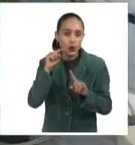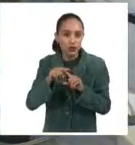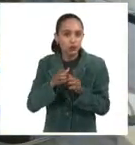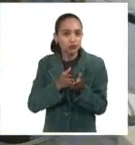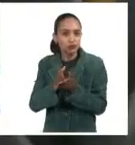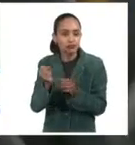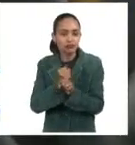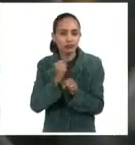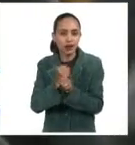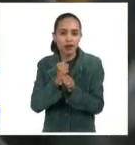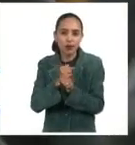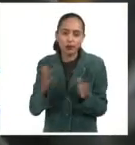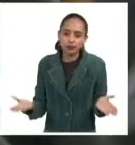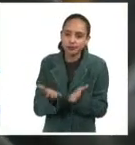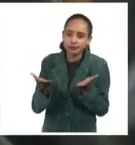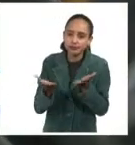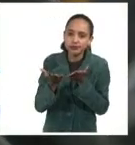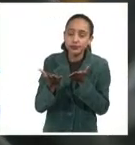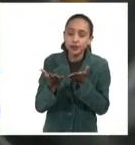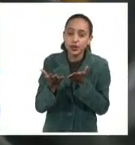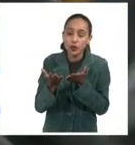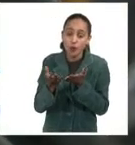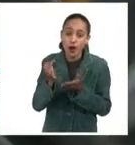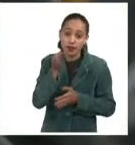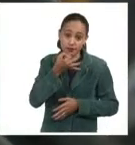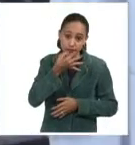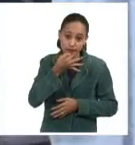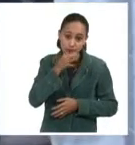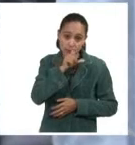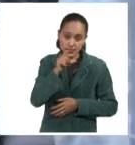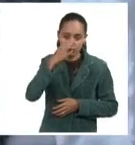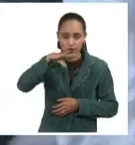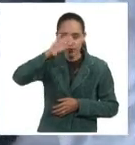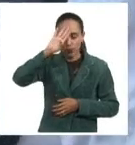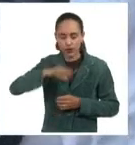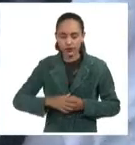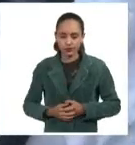como precursor de la industria biofarmacéutica cubana.